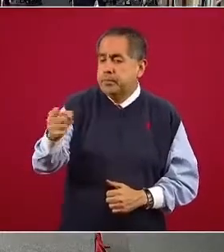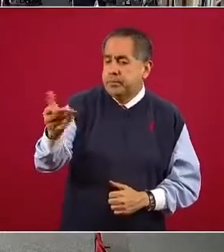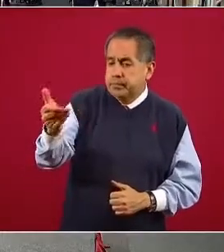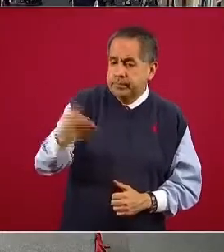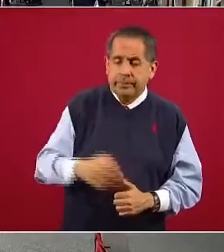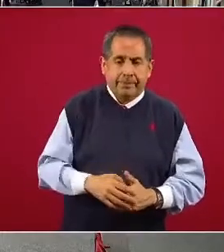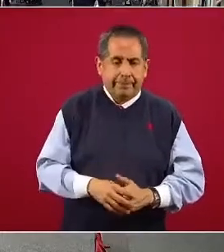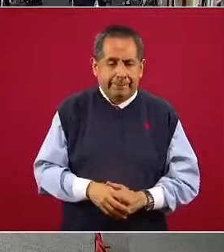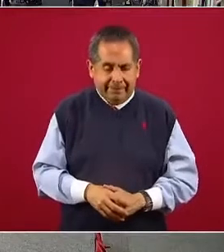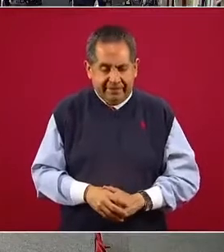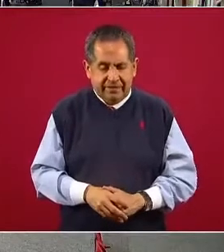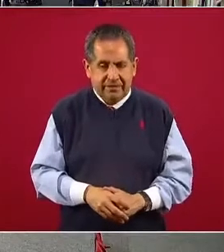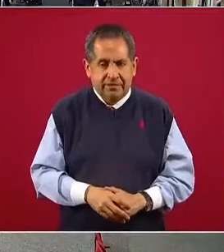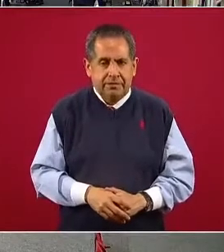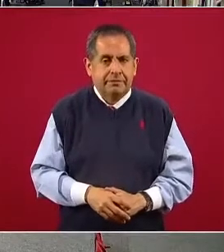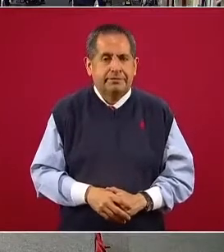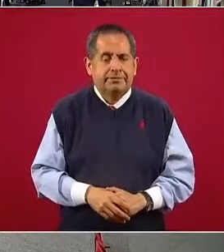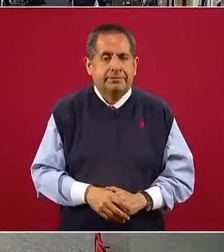siguiente, por favor.